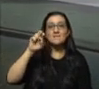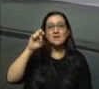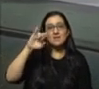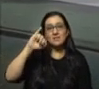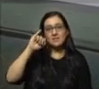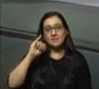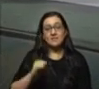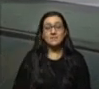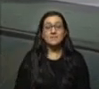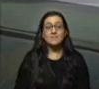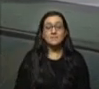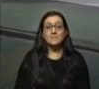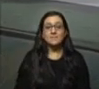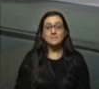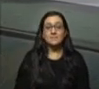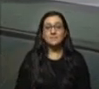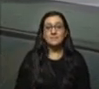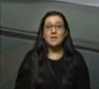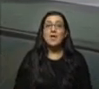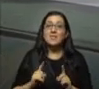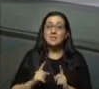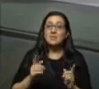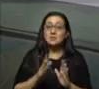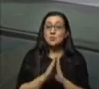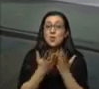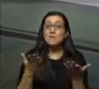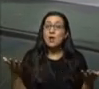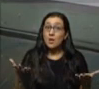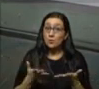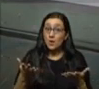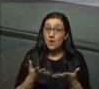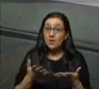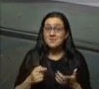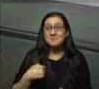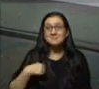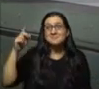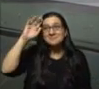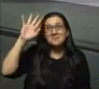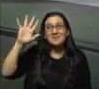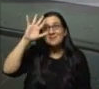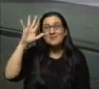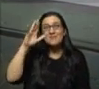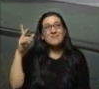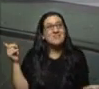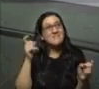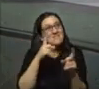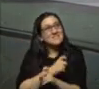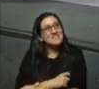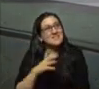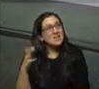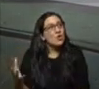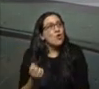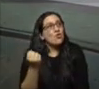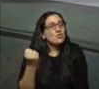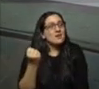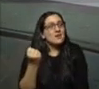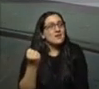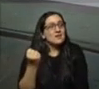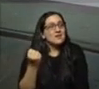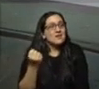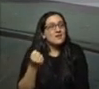Así que este también es un libro muy actual y me imagino que habrá sido difícil encontrar Esa esa medida